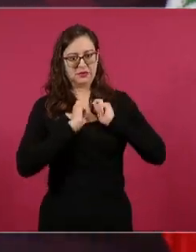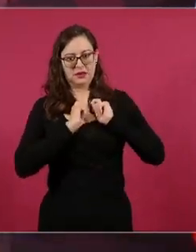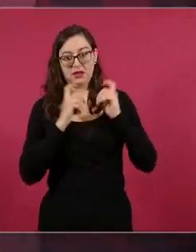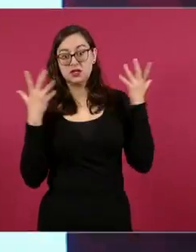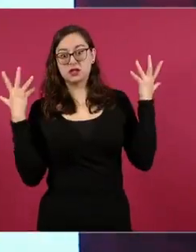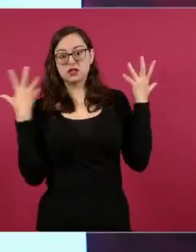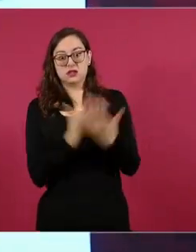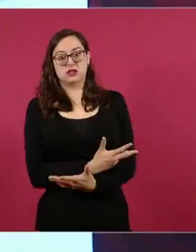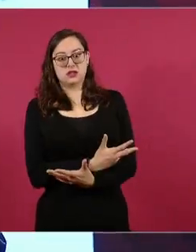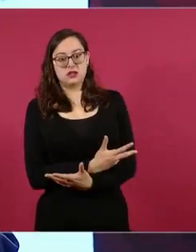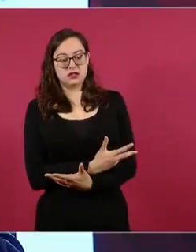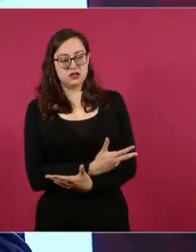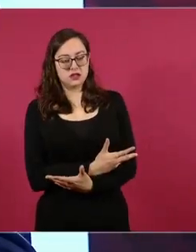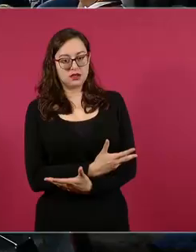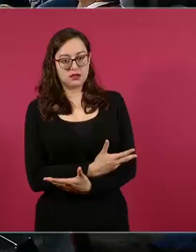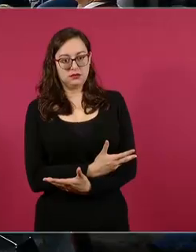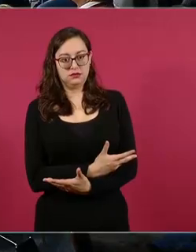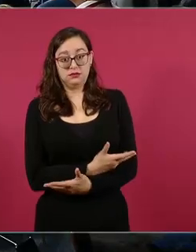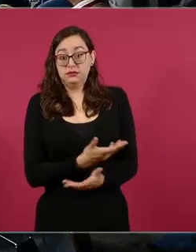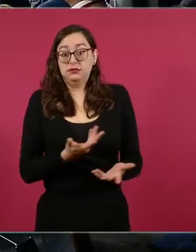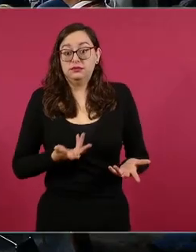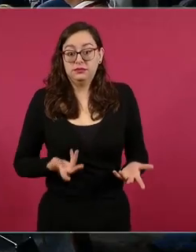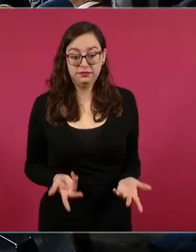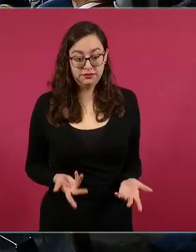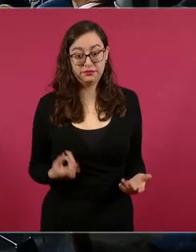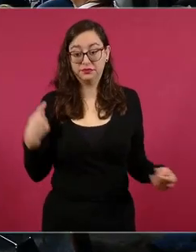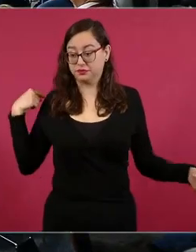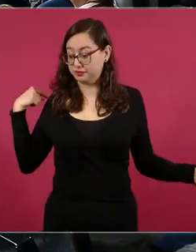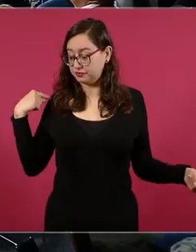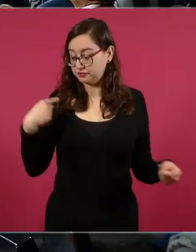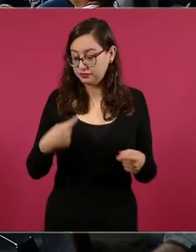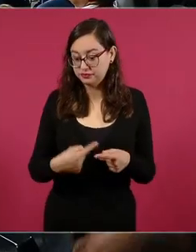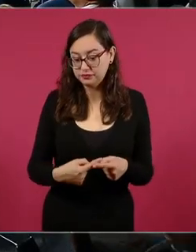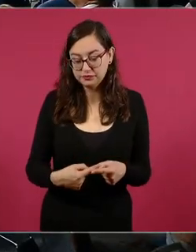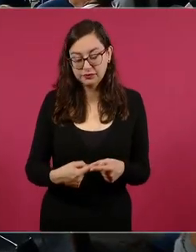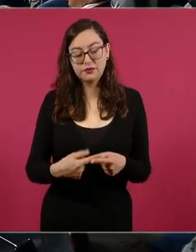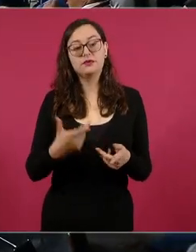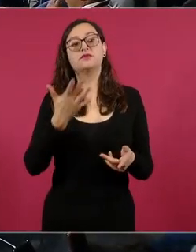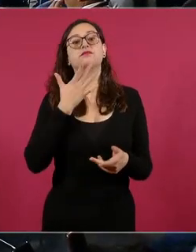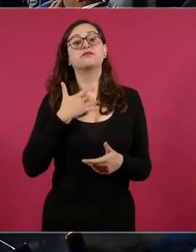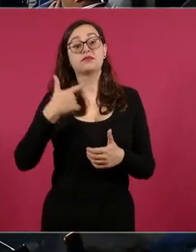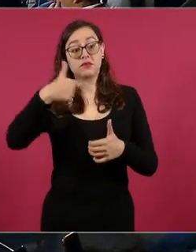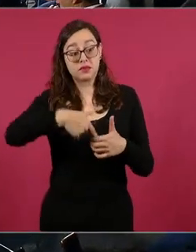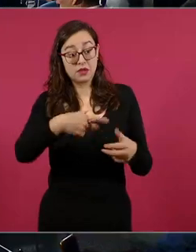¿cuánto costó la refinería? Lo mismo que nos ahorramos